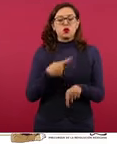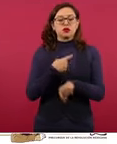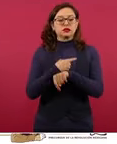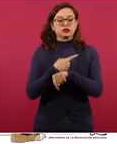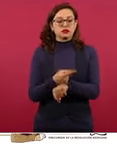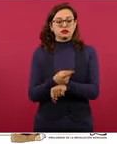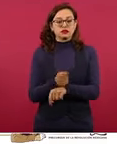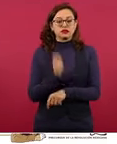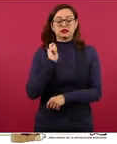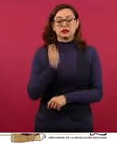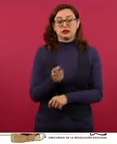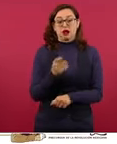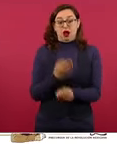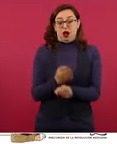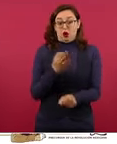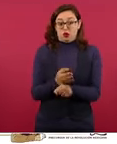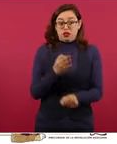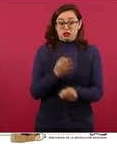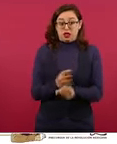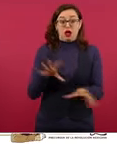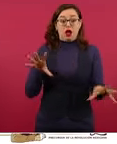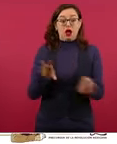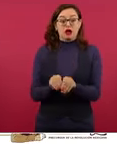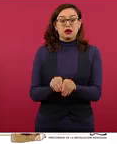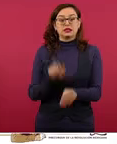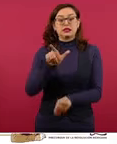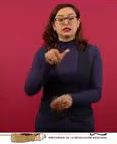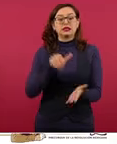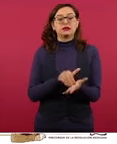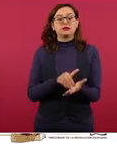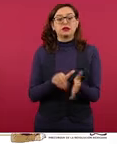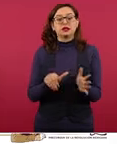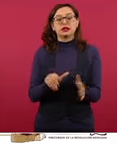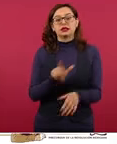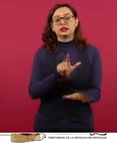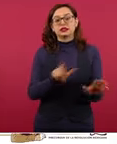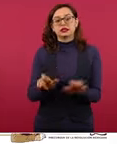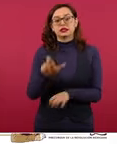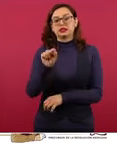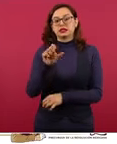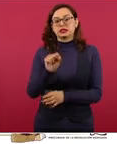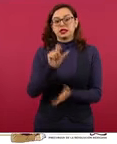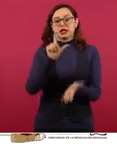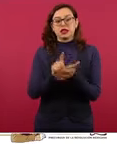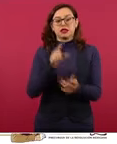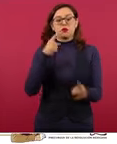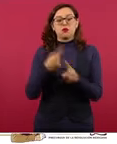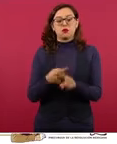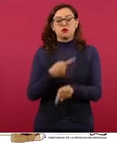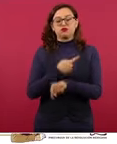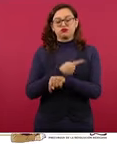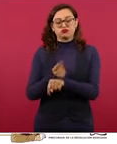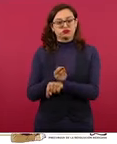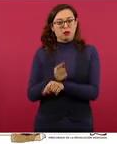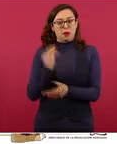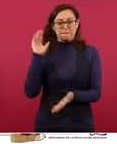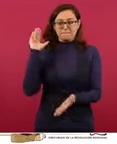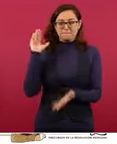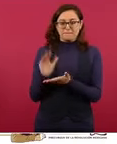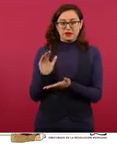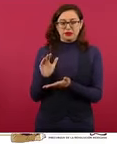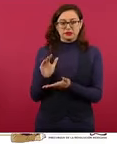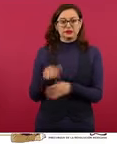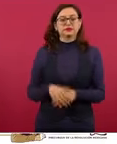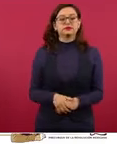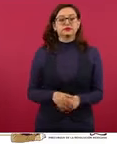actualmente es las fuentes superficiales se está aportando 7 mil 760 litros por segundo de la boca y